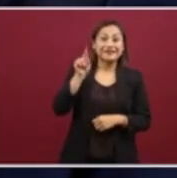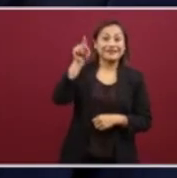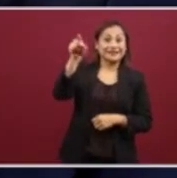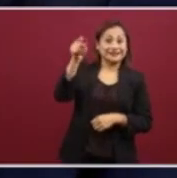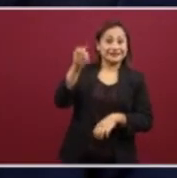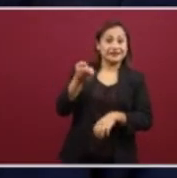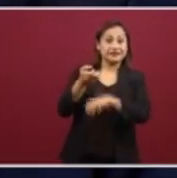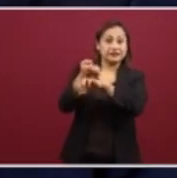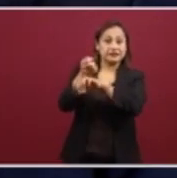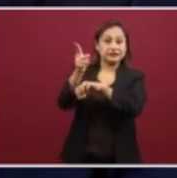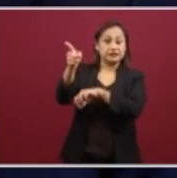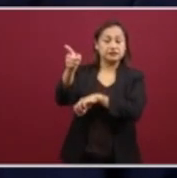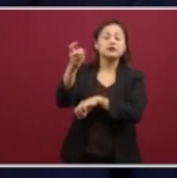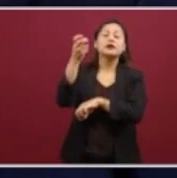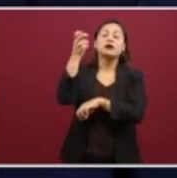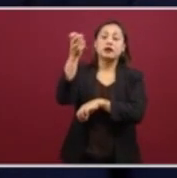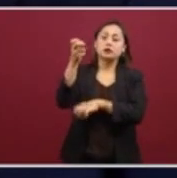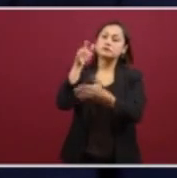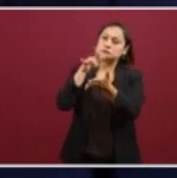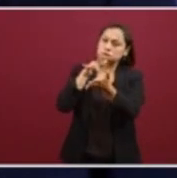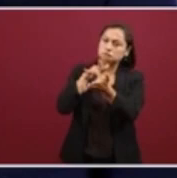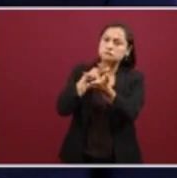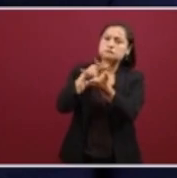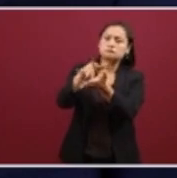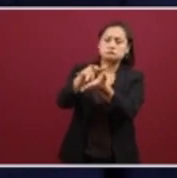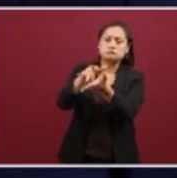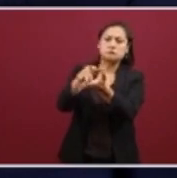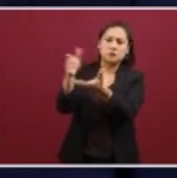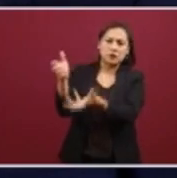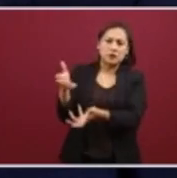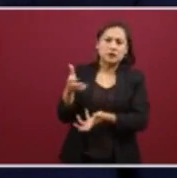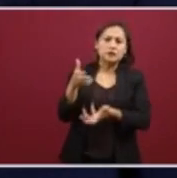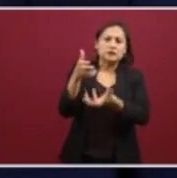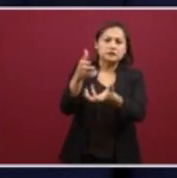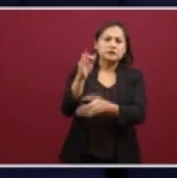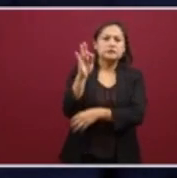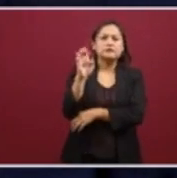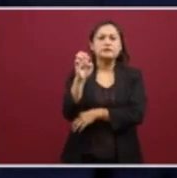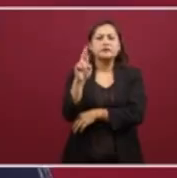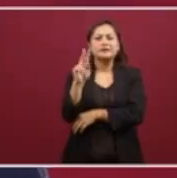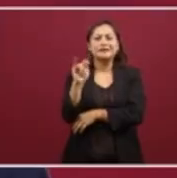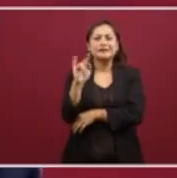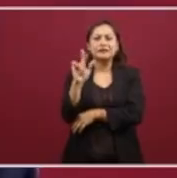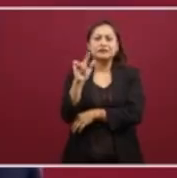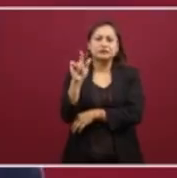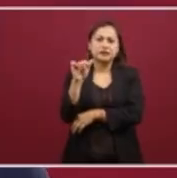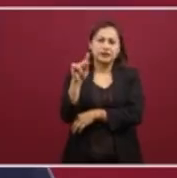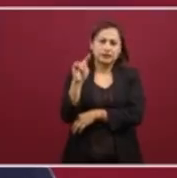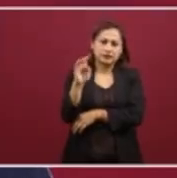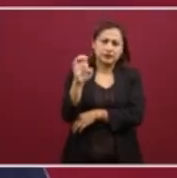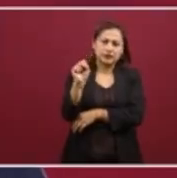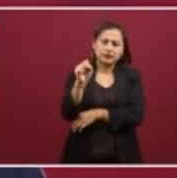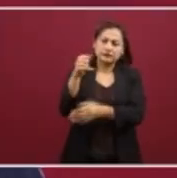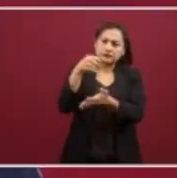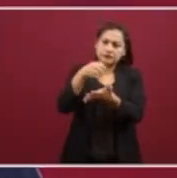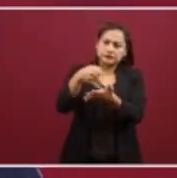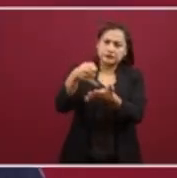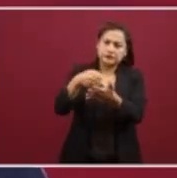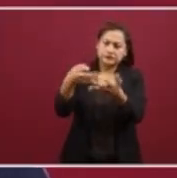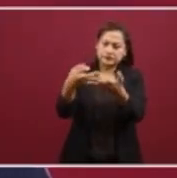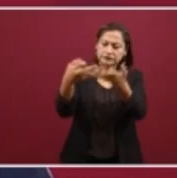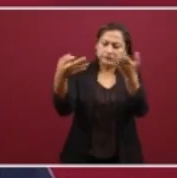apoyar con los fertilizantes que se entregan de manera